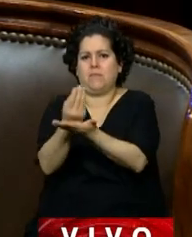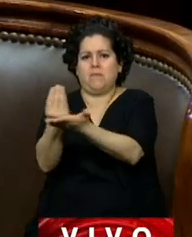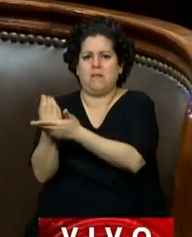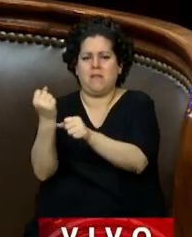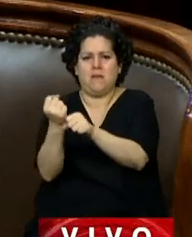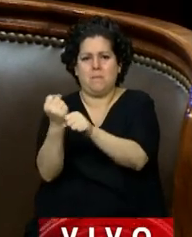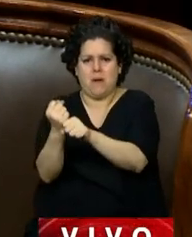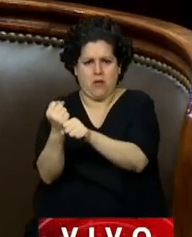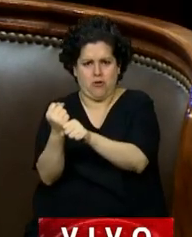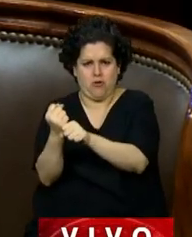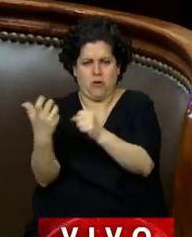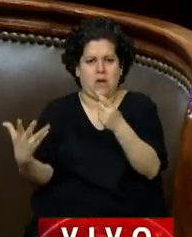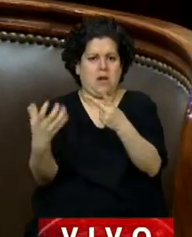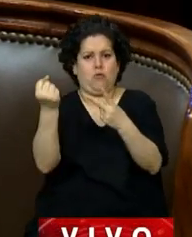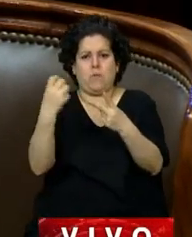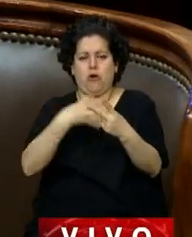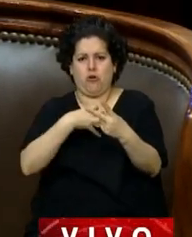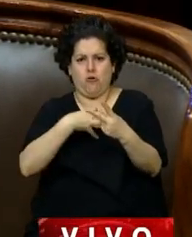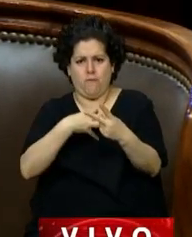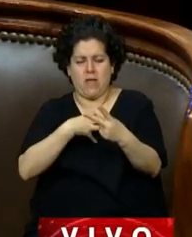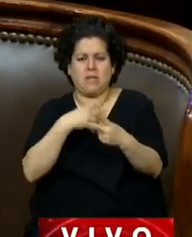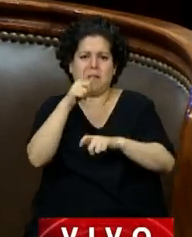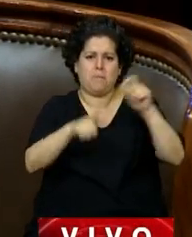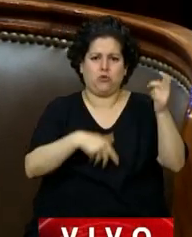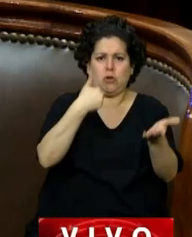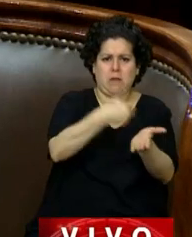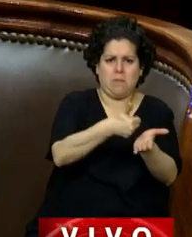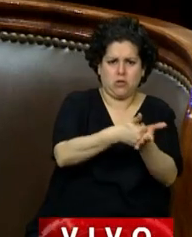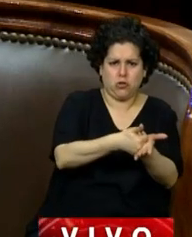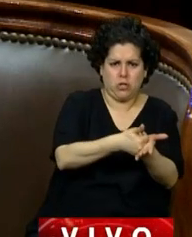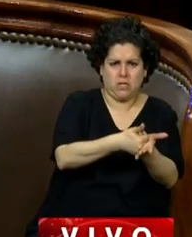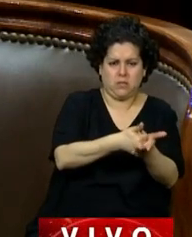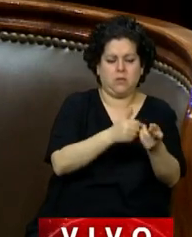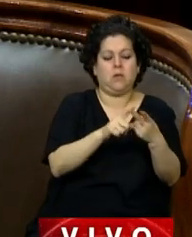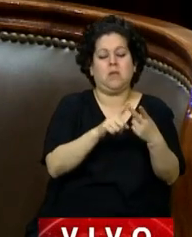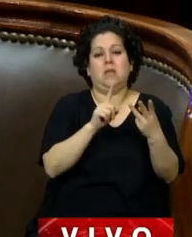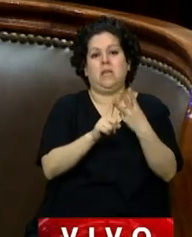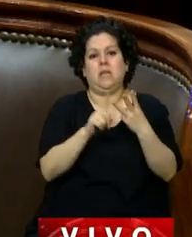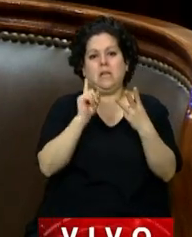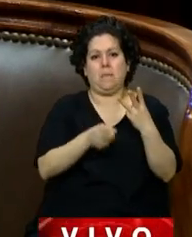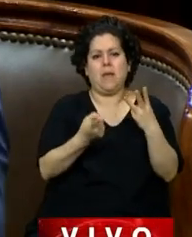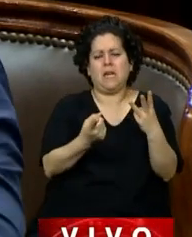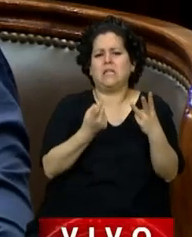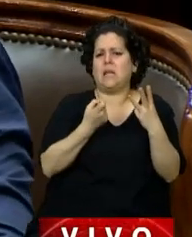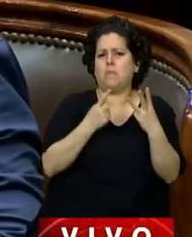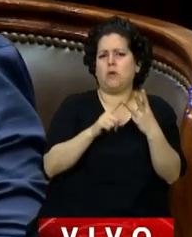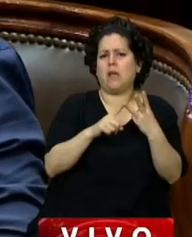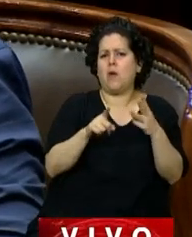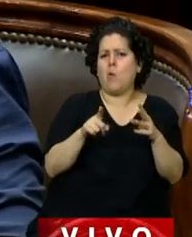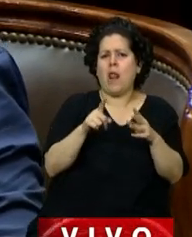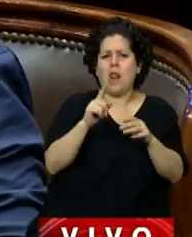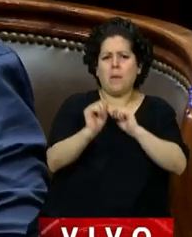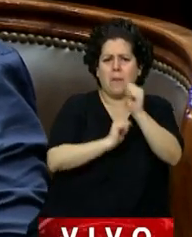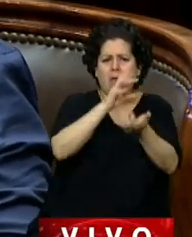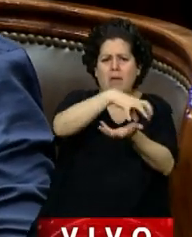recuperar confianza en el sector de inversores y dejar de perjudicar a